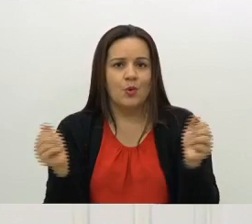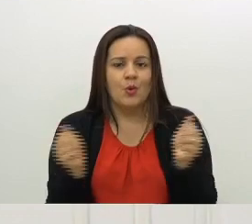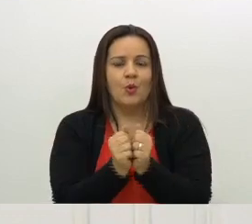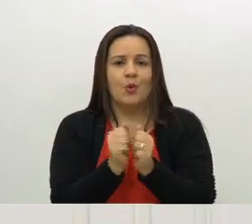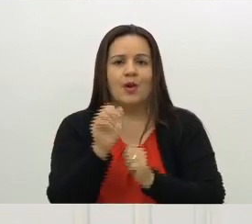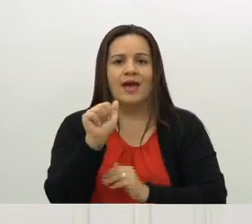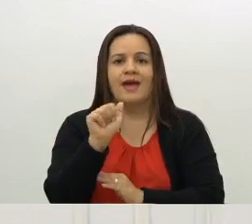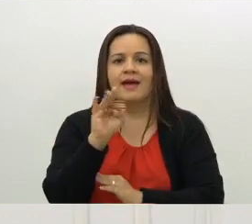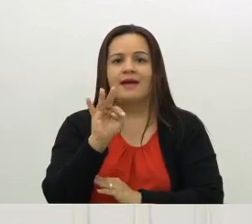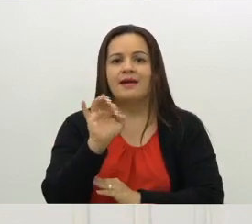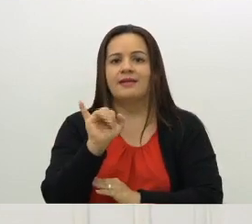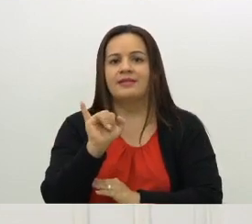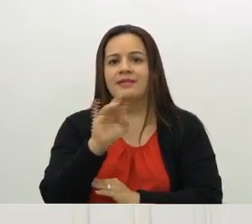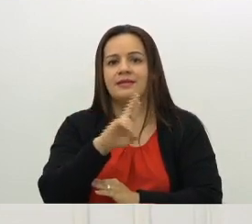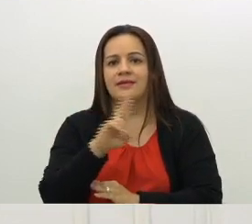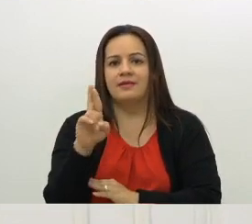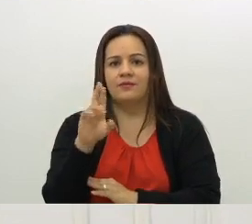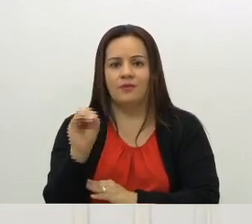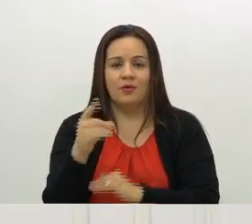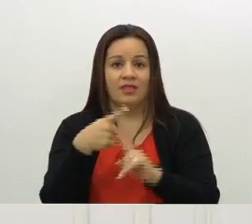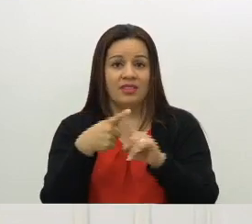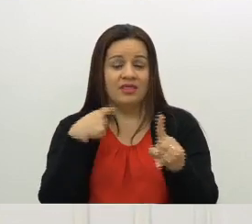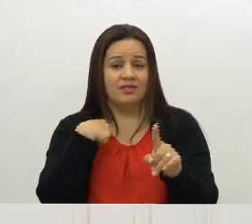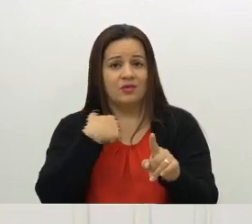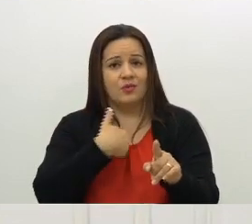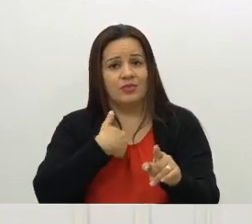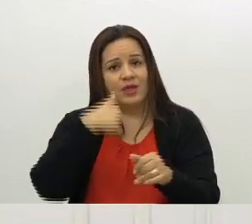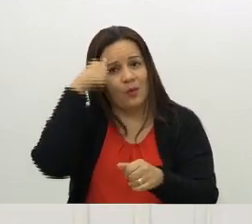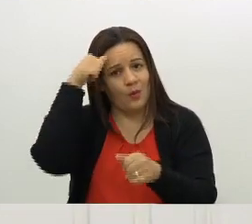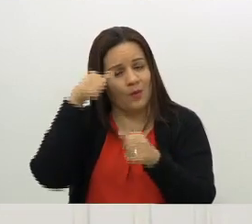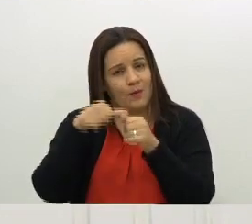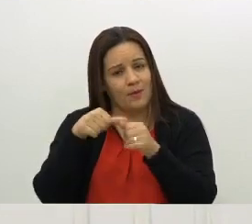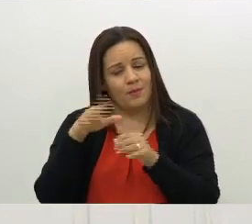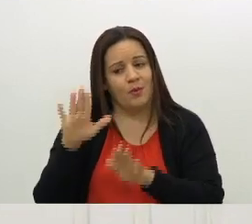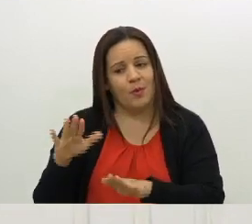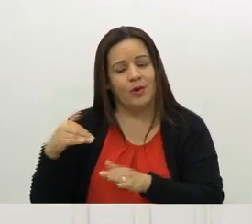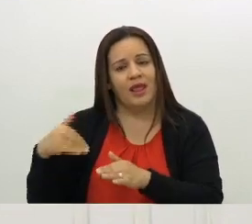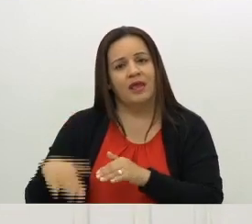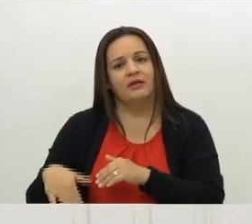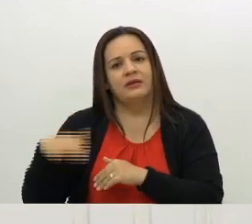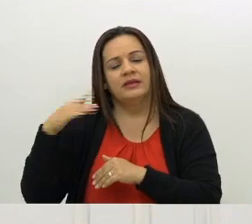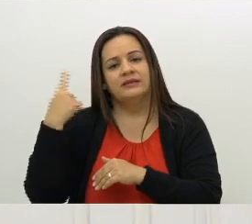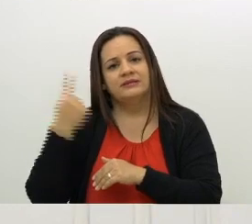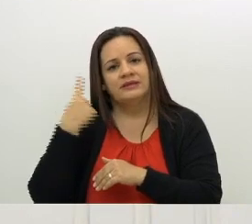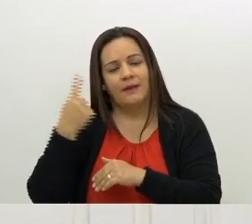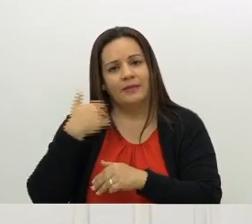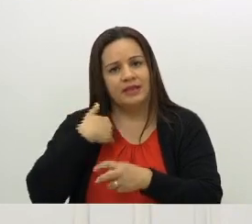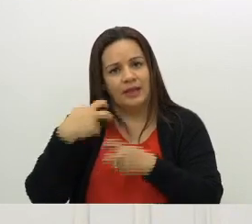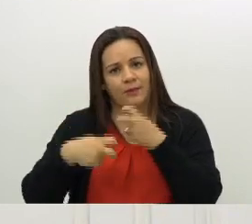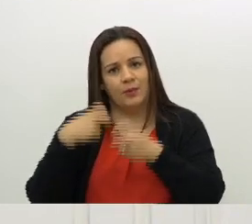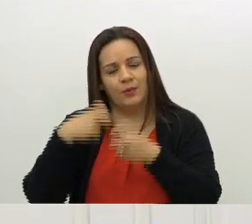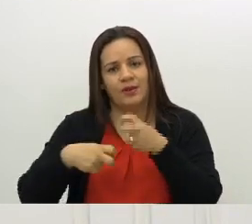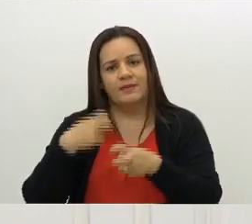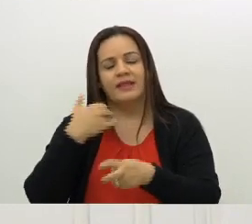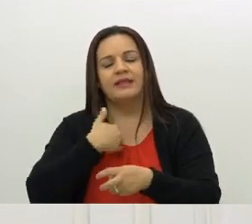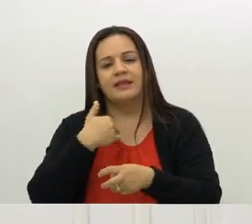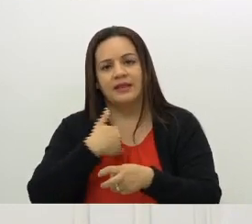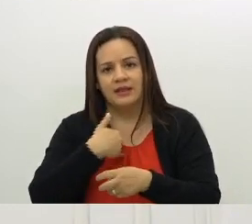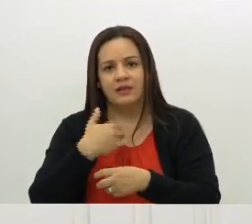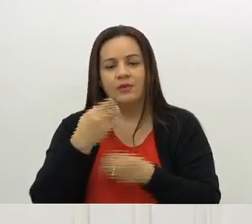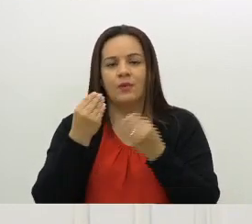Atirro, que desde que yo tengo memoria tiene problemas Atirro y siempre ha requerido de